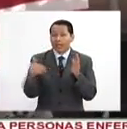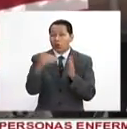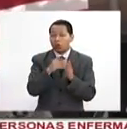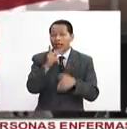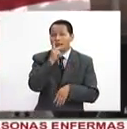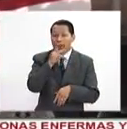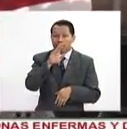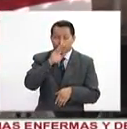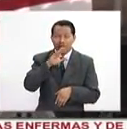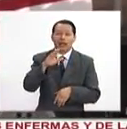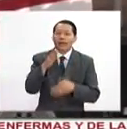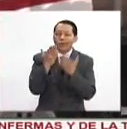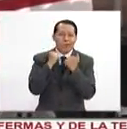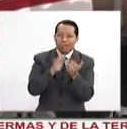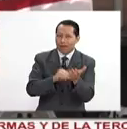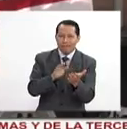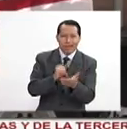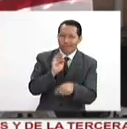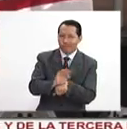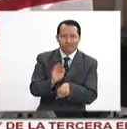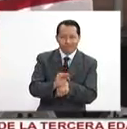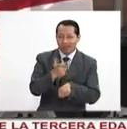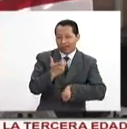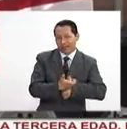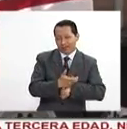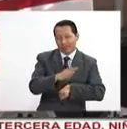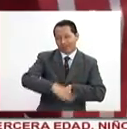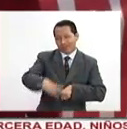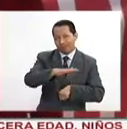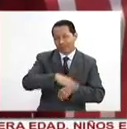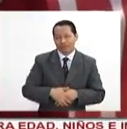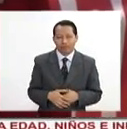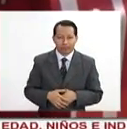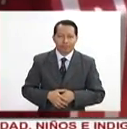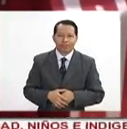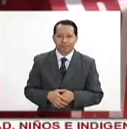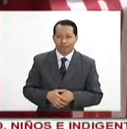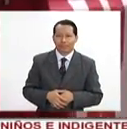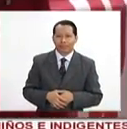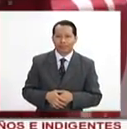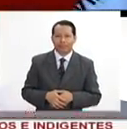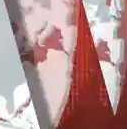padres indocumentados, de ciudadanos y residentes legales.